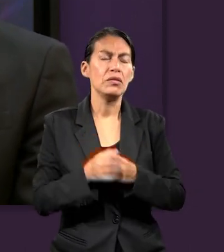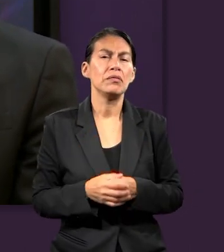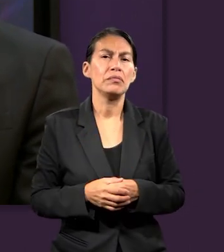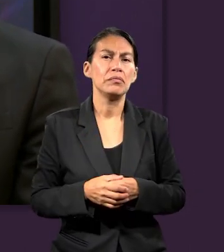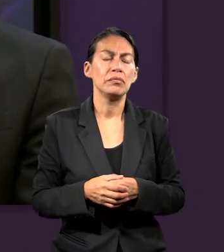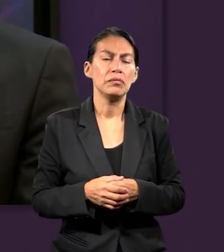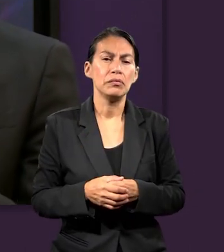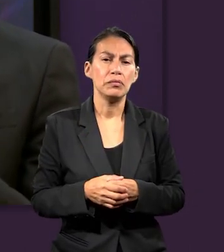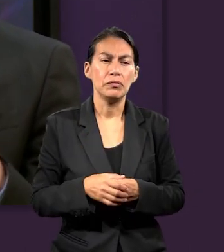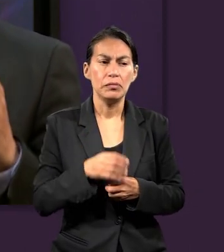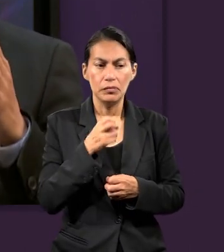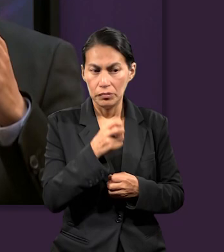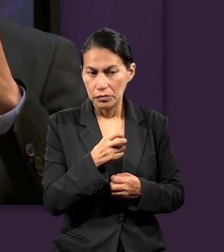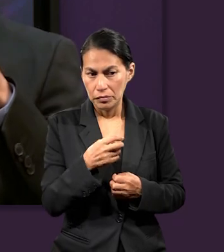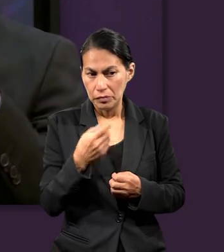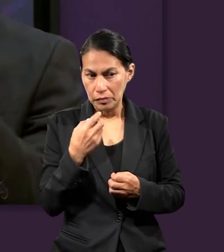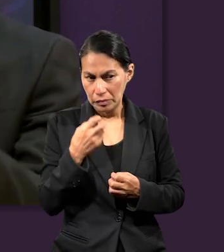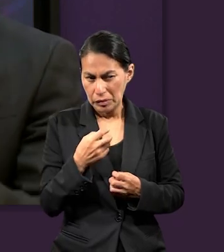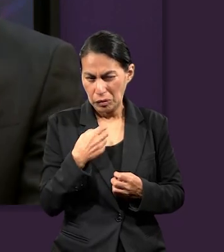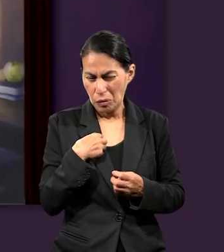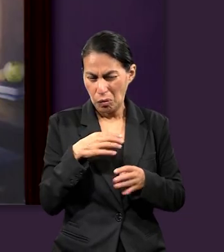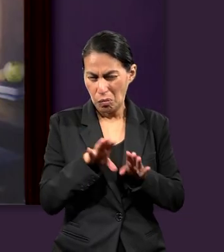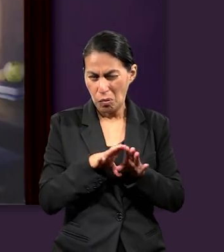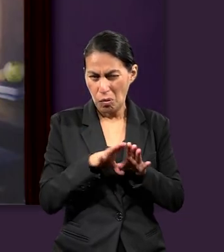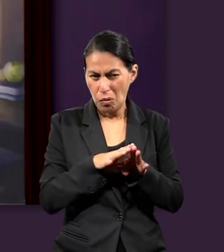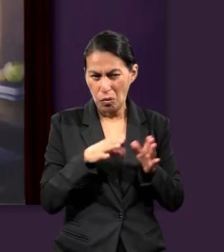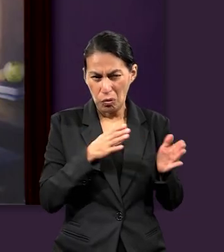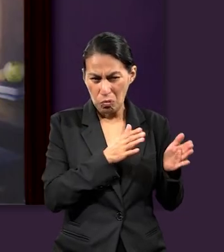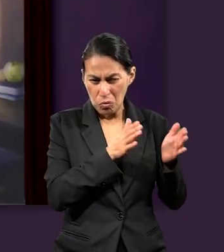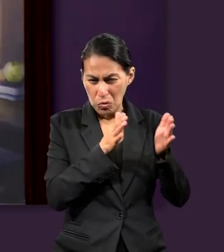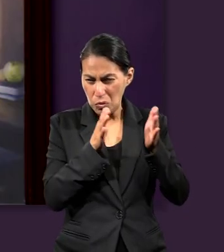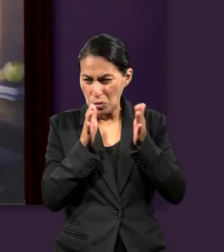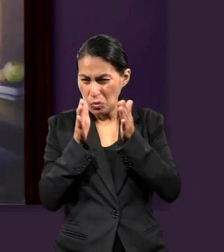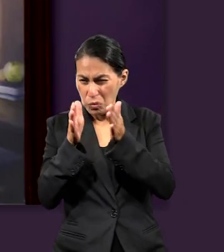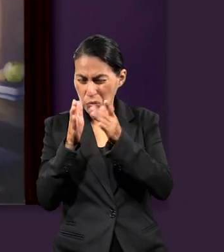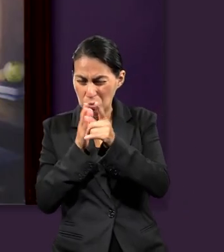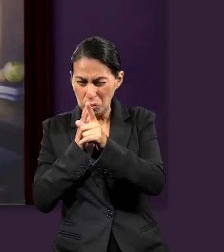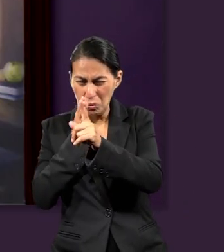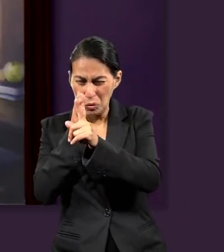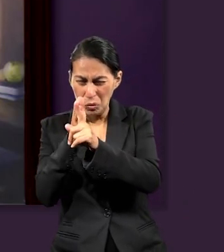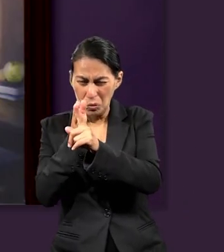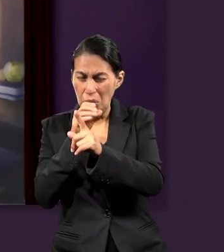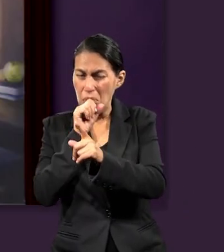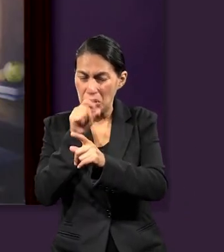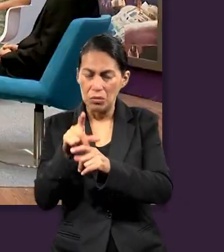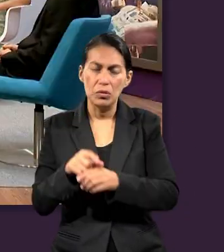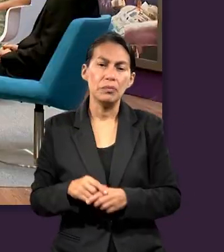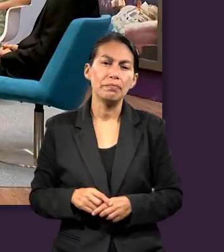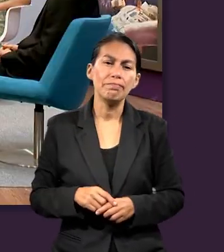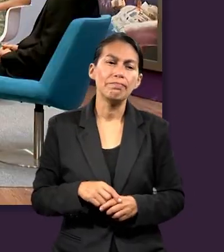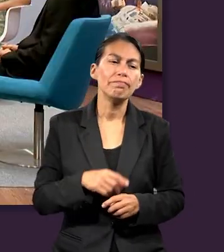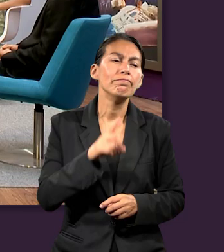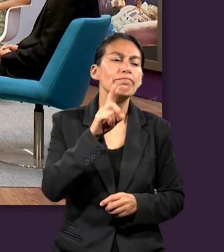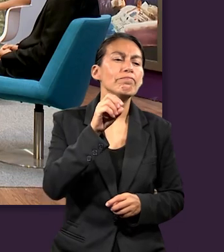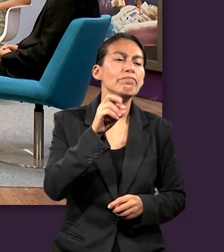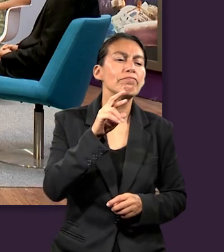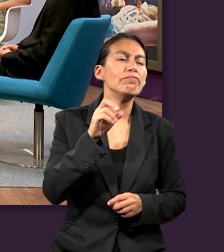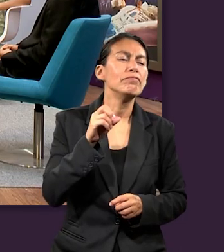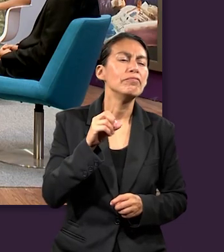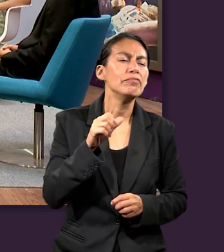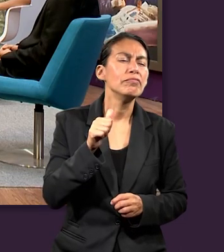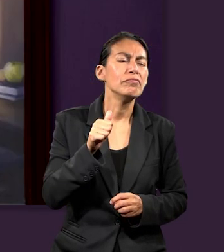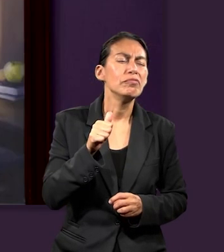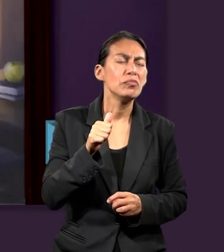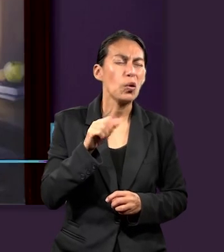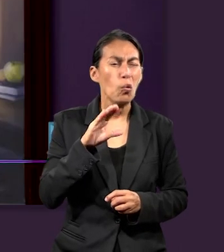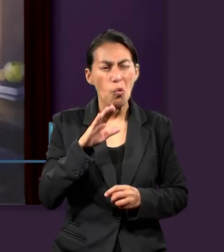este que eso nos puede llevar a un mismo objetivo como nación habría algo más Dora háblanos más de eso